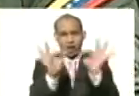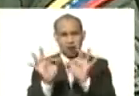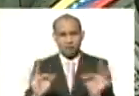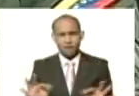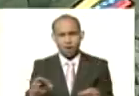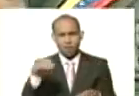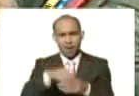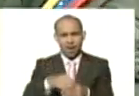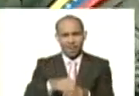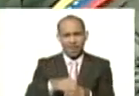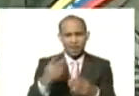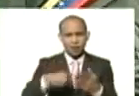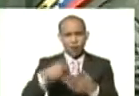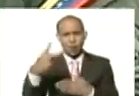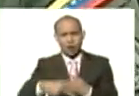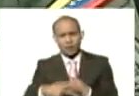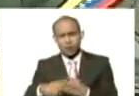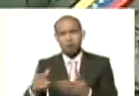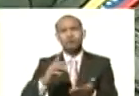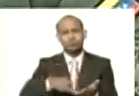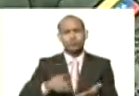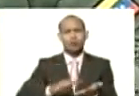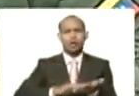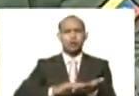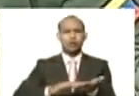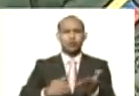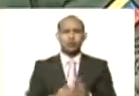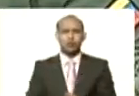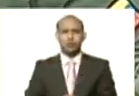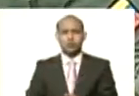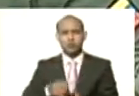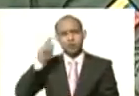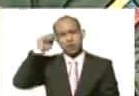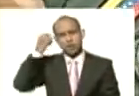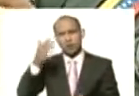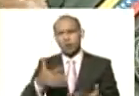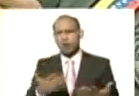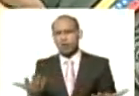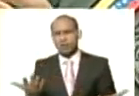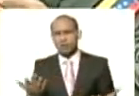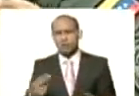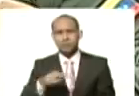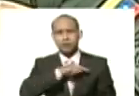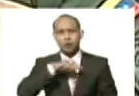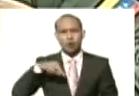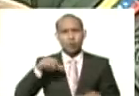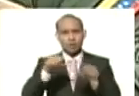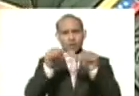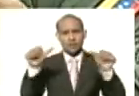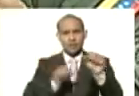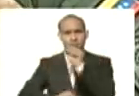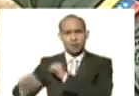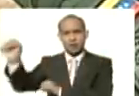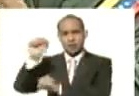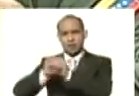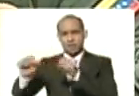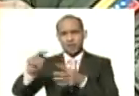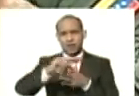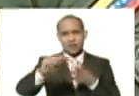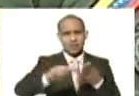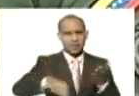nuestra planificación para irlas resolviendo. Recordemos que nuestro sistema defensivo territorial